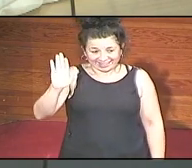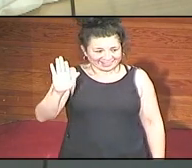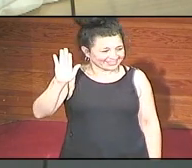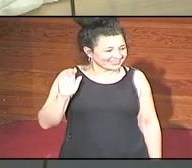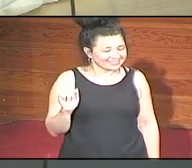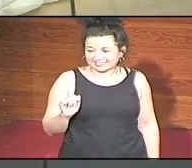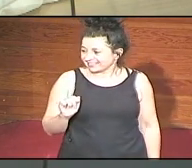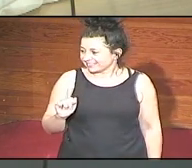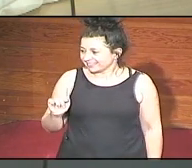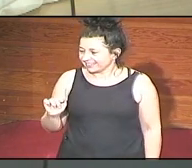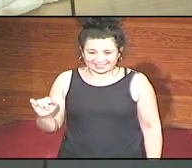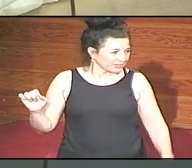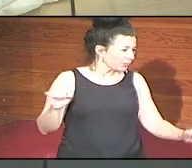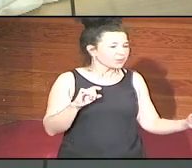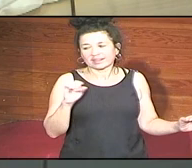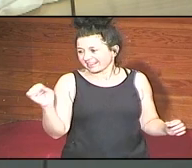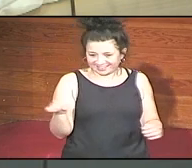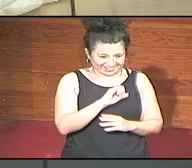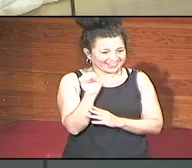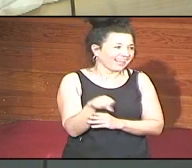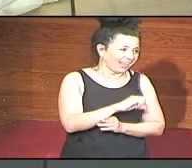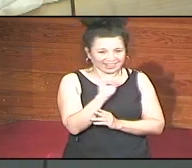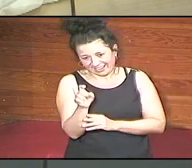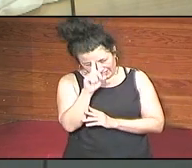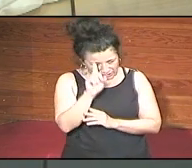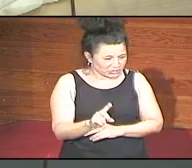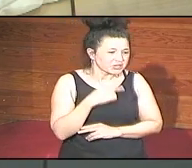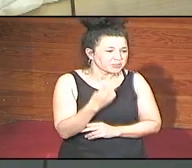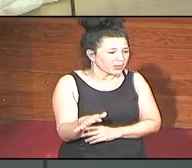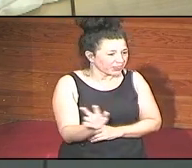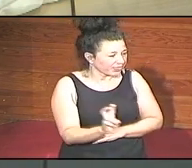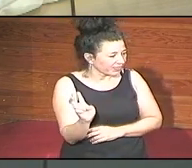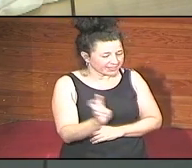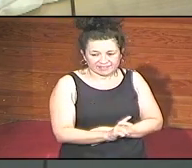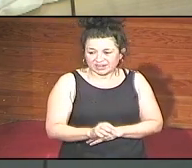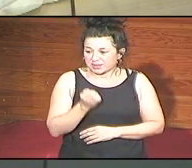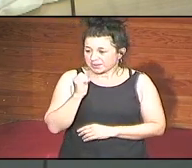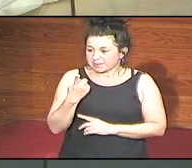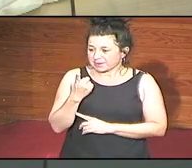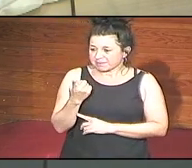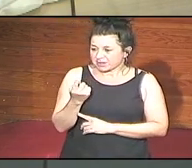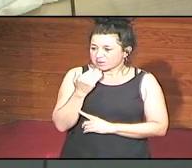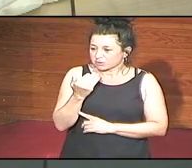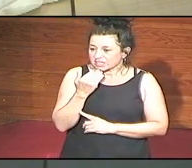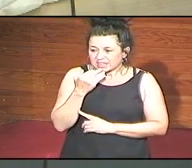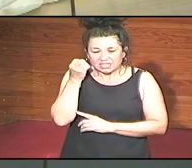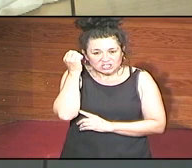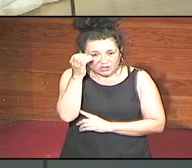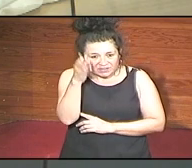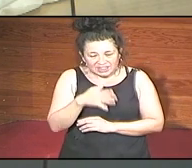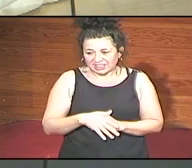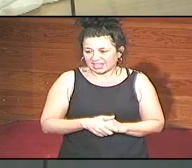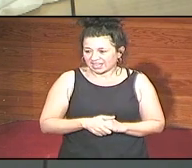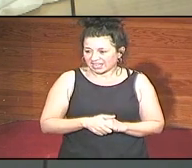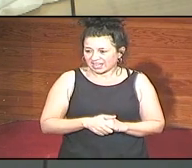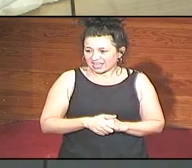bueno muchas después que viene primero muchas gracias por la conferencia que está siendo muy interesante yo